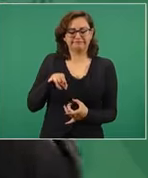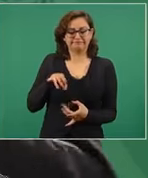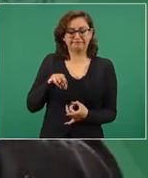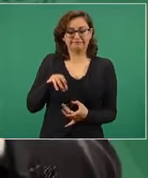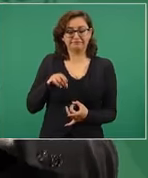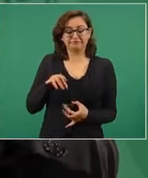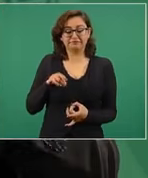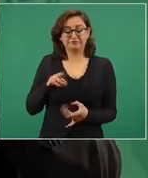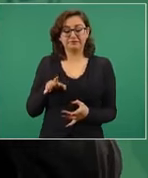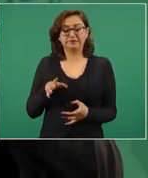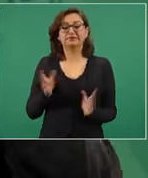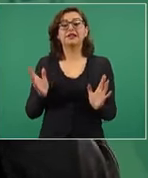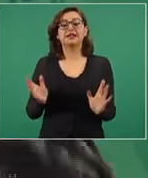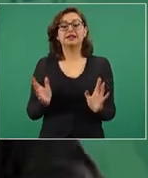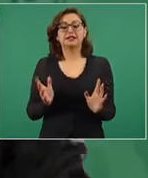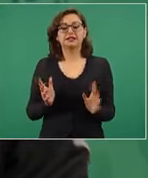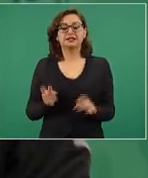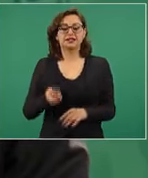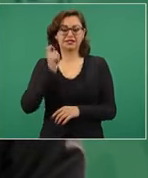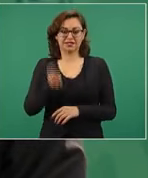que supuestamente iban a ayudar